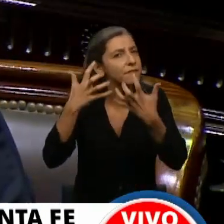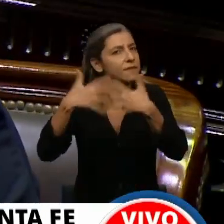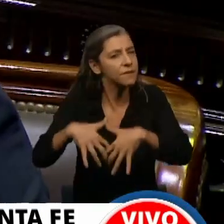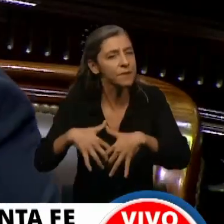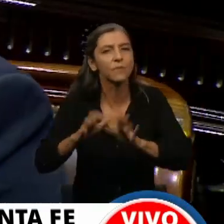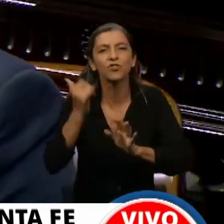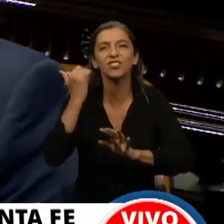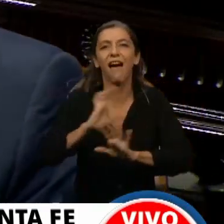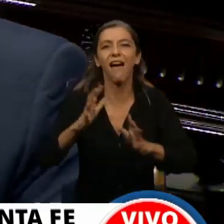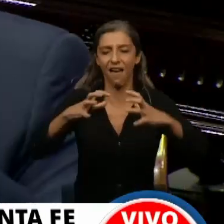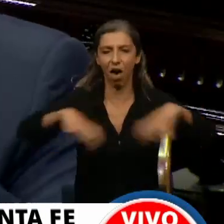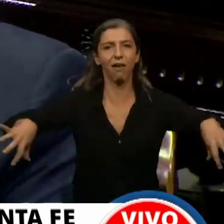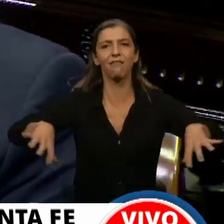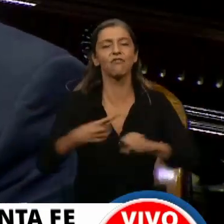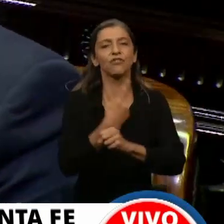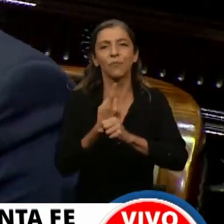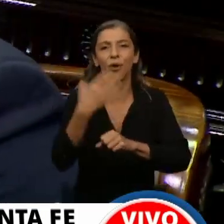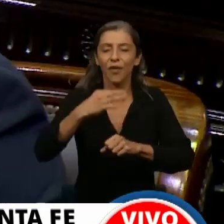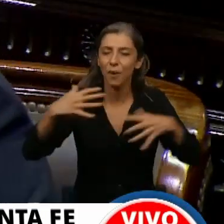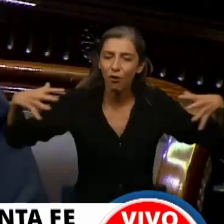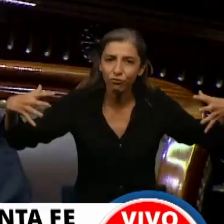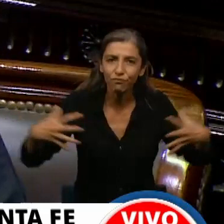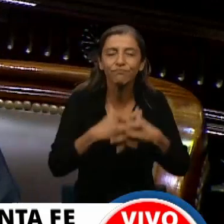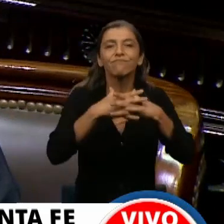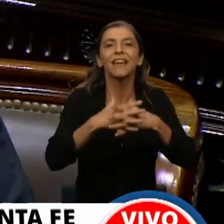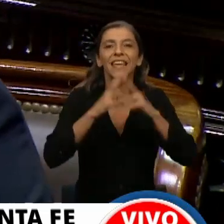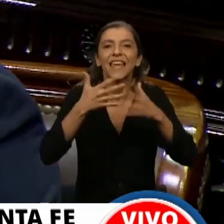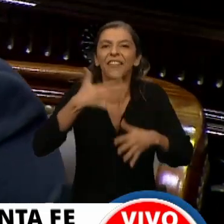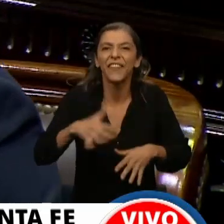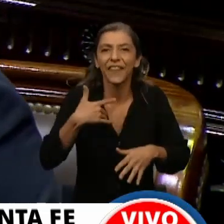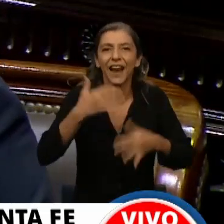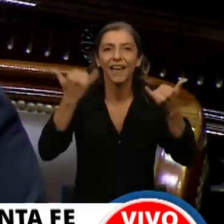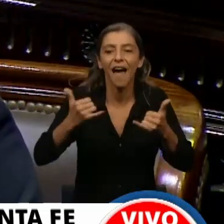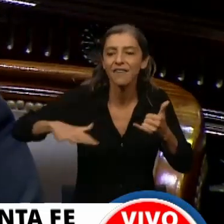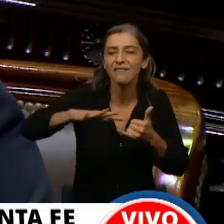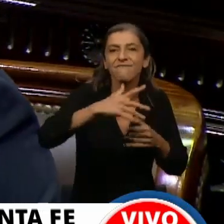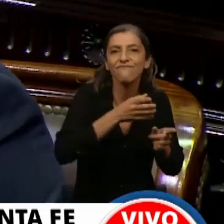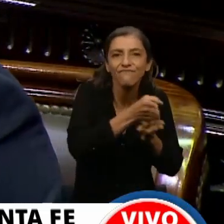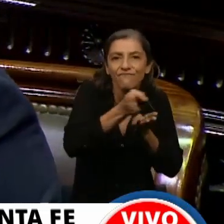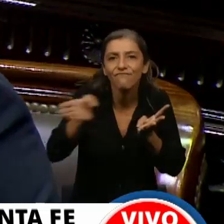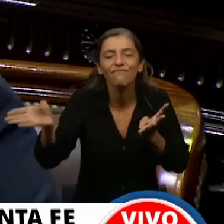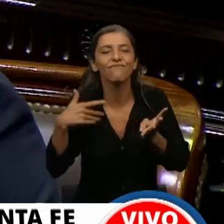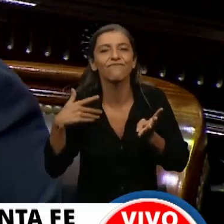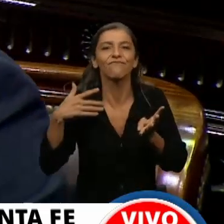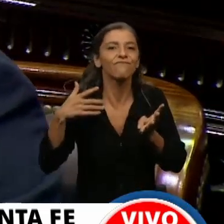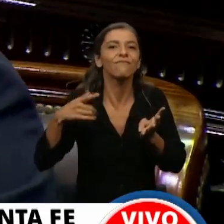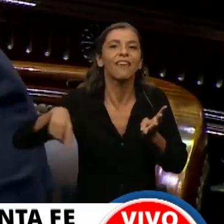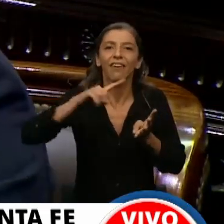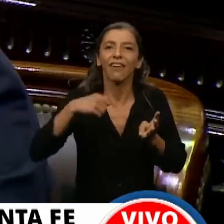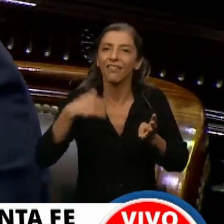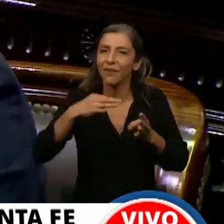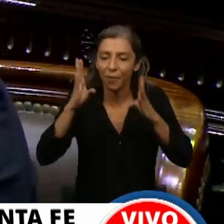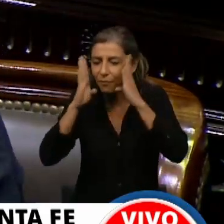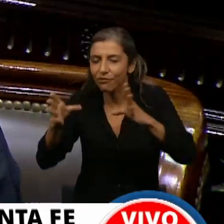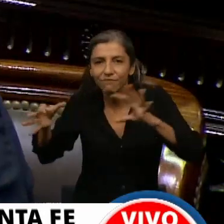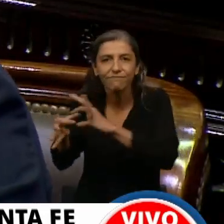dividirnos o no contemplar ninguno de estos elementos. Finalmente, presidente, una apelación a que si queremos honrar